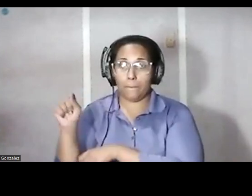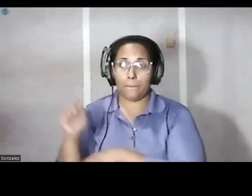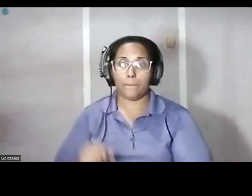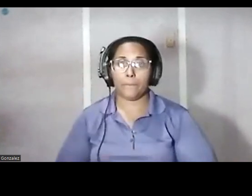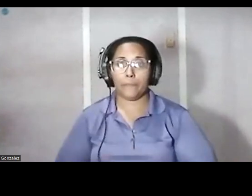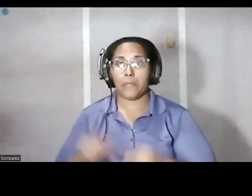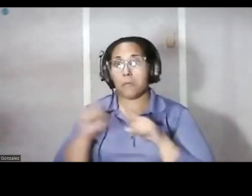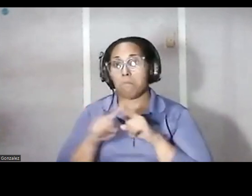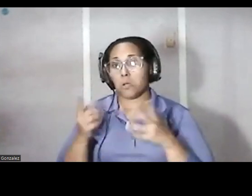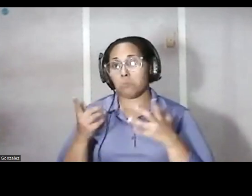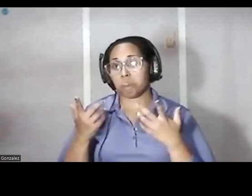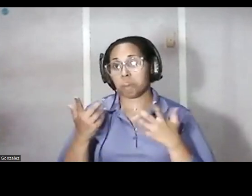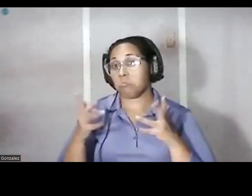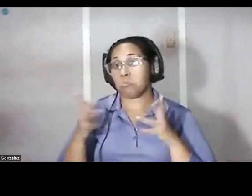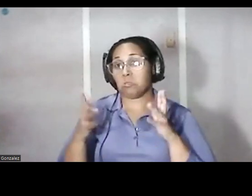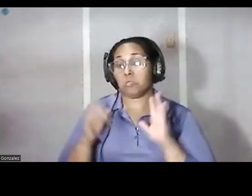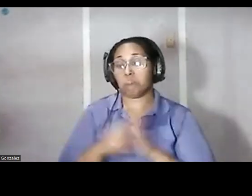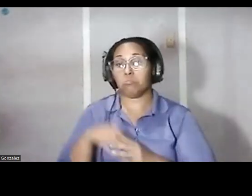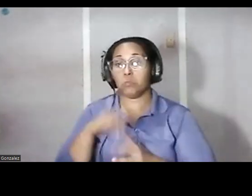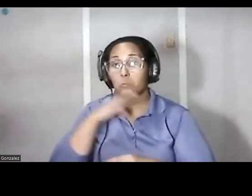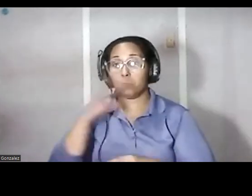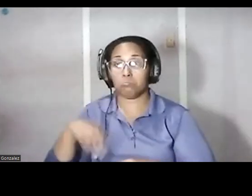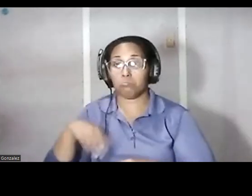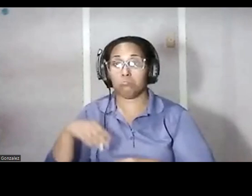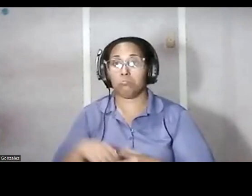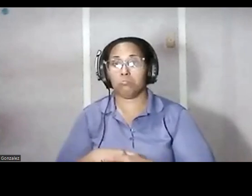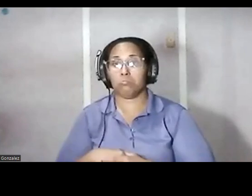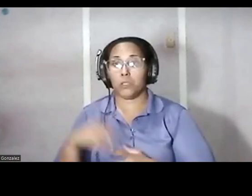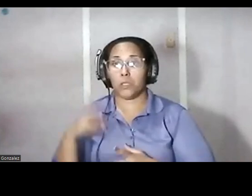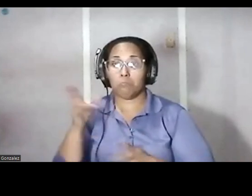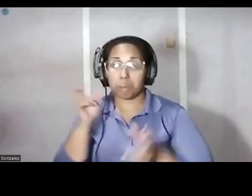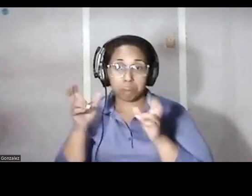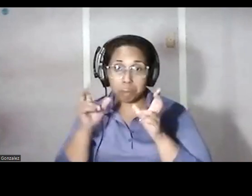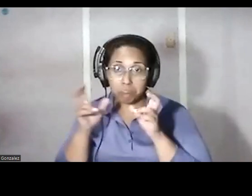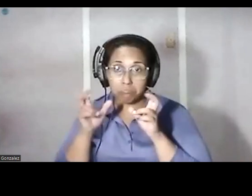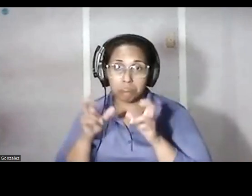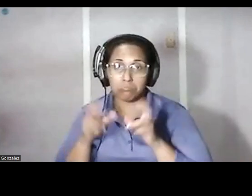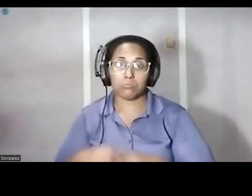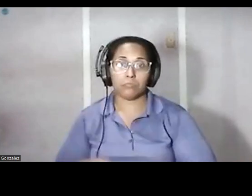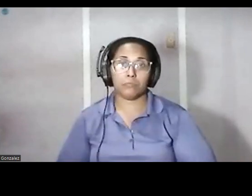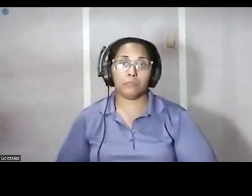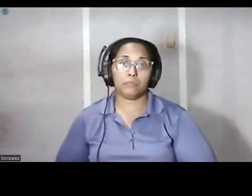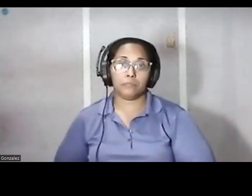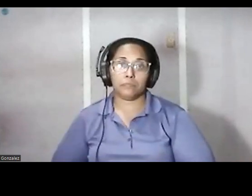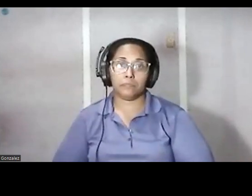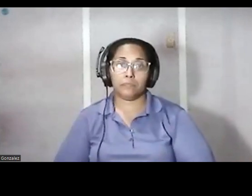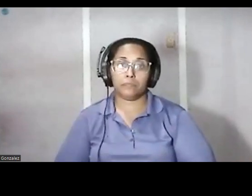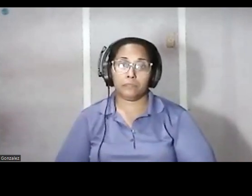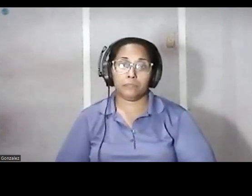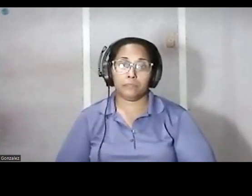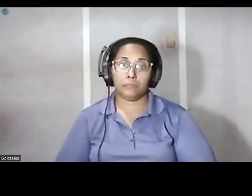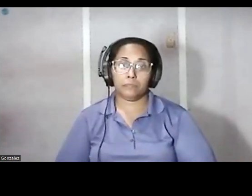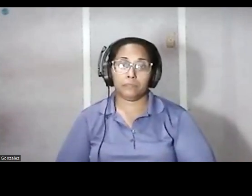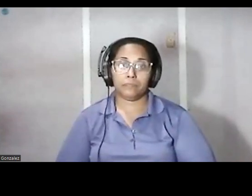XX, pero como que ya no hay tanto énfasis en lo que yo estoy mirando actualmente.